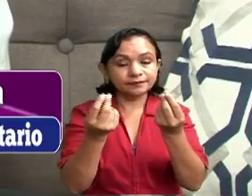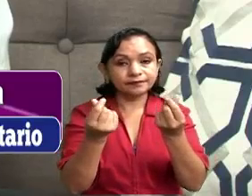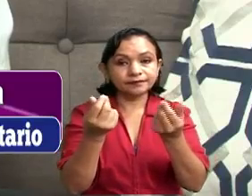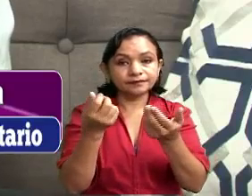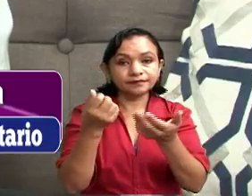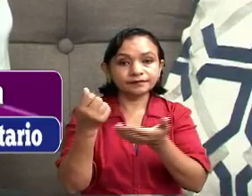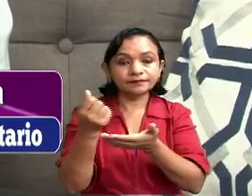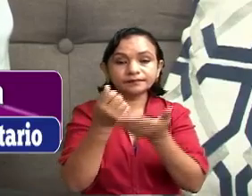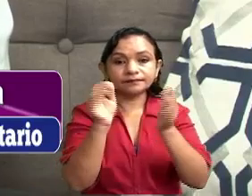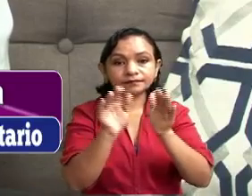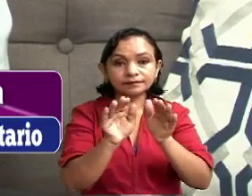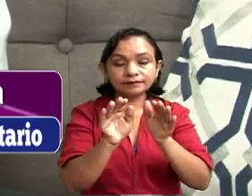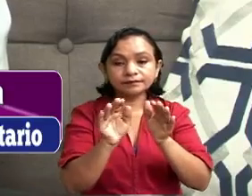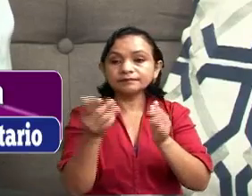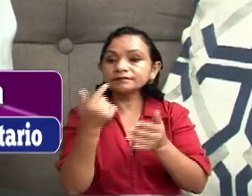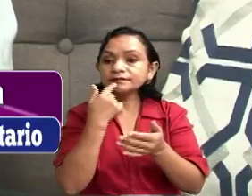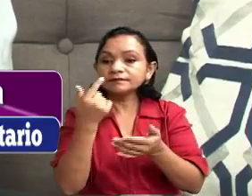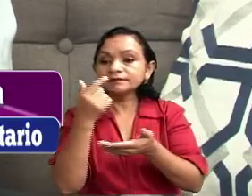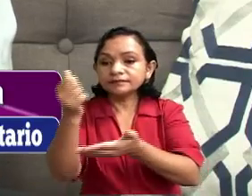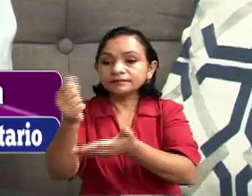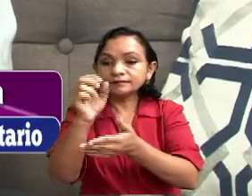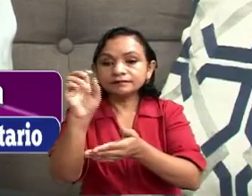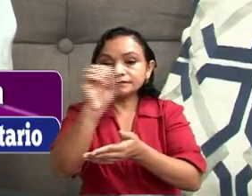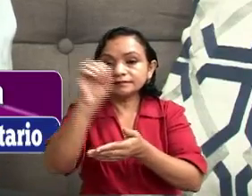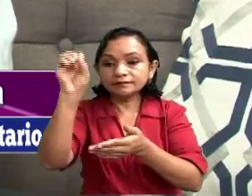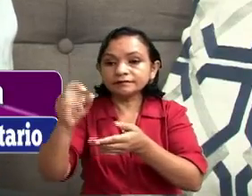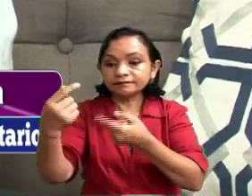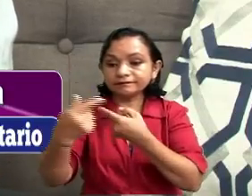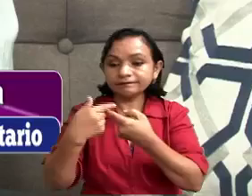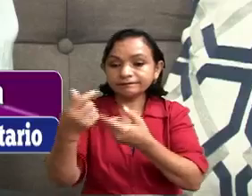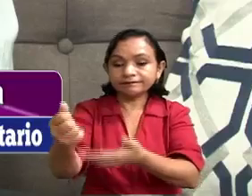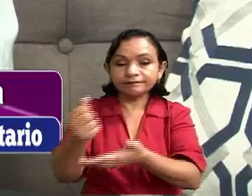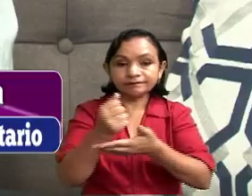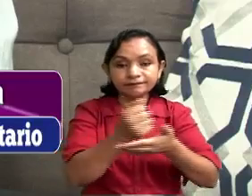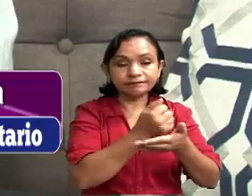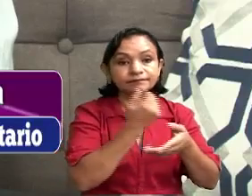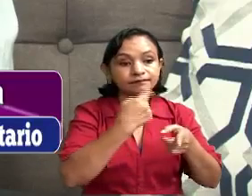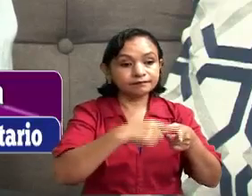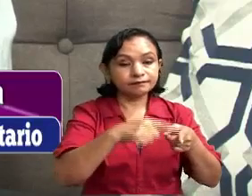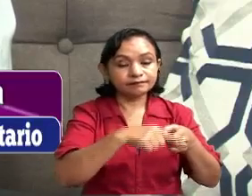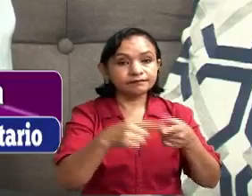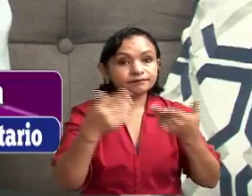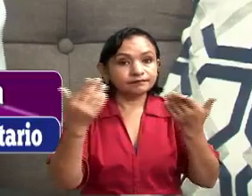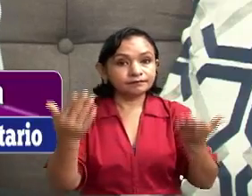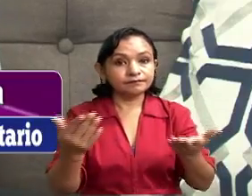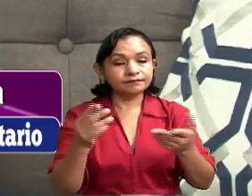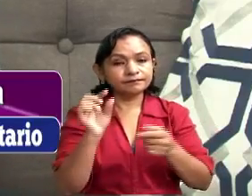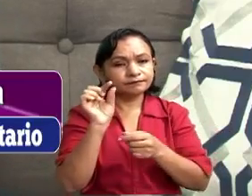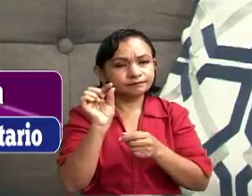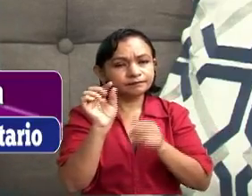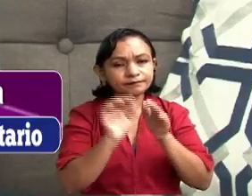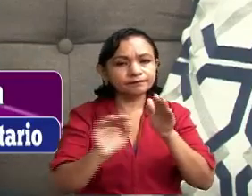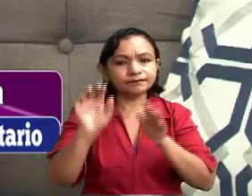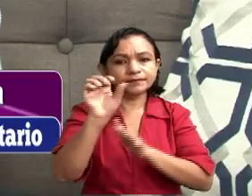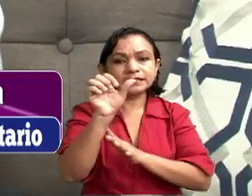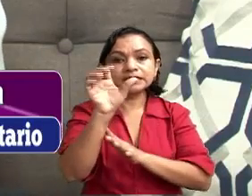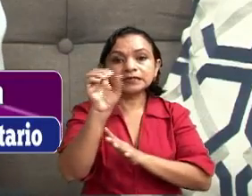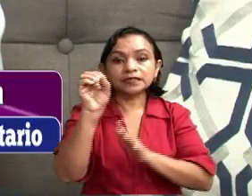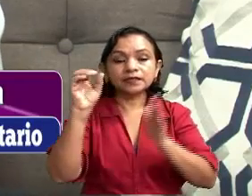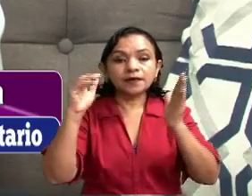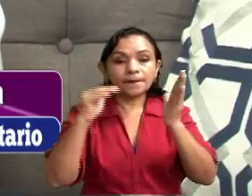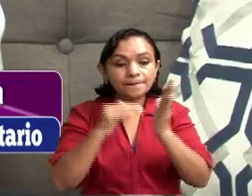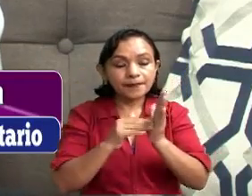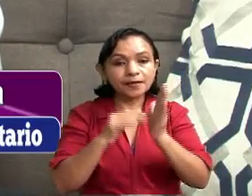financia principalmente con los ingresos fiscales. Así es. ¿Verdad? Entonces, son un poco más de 60 mil